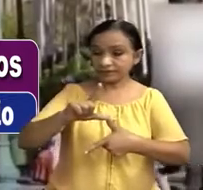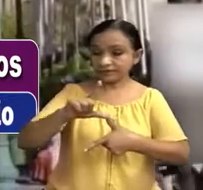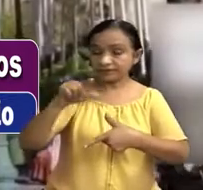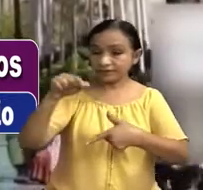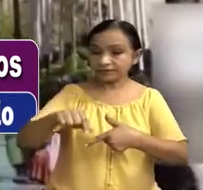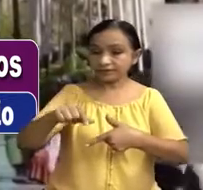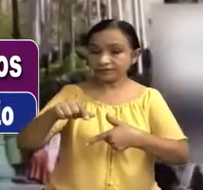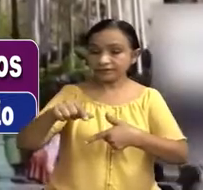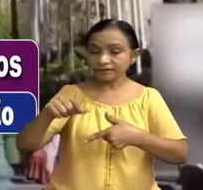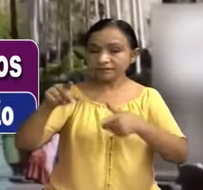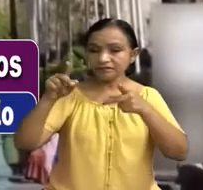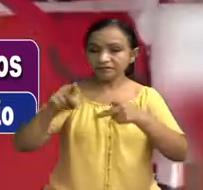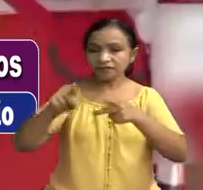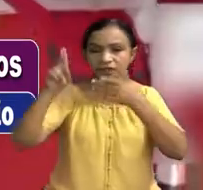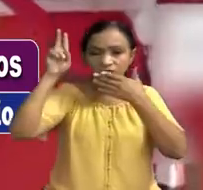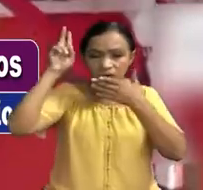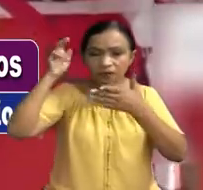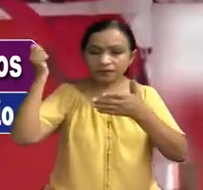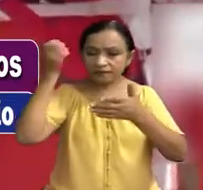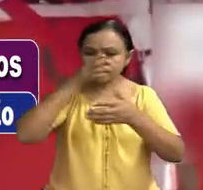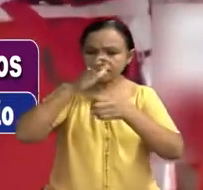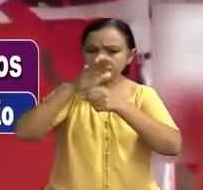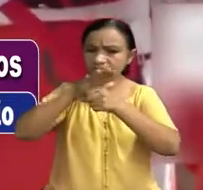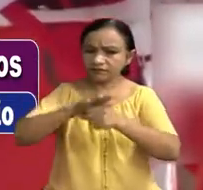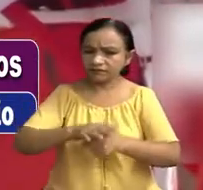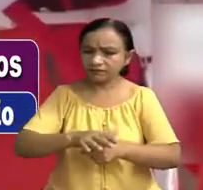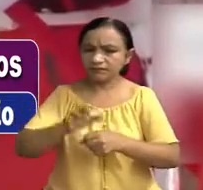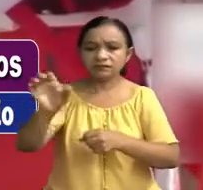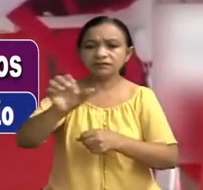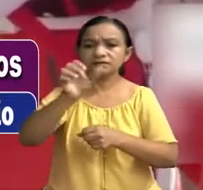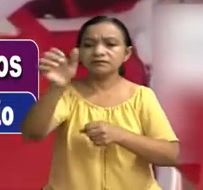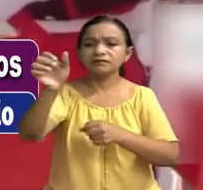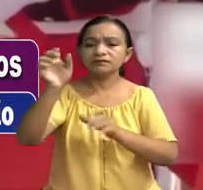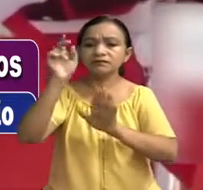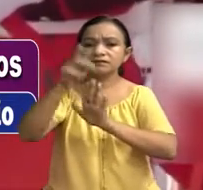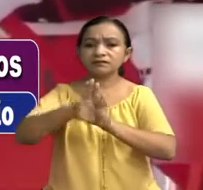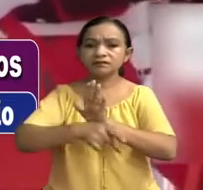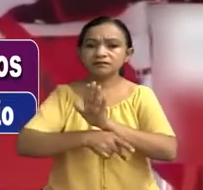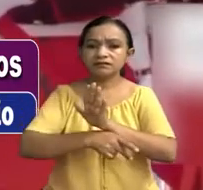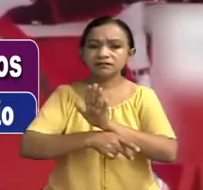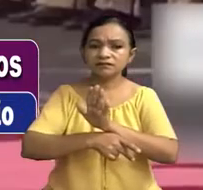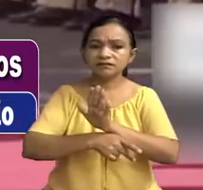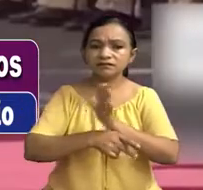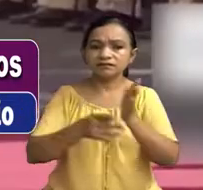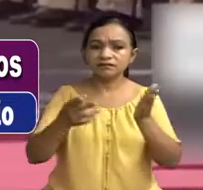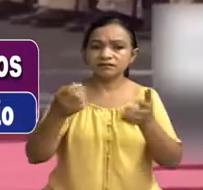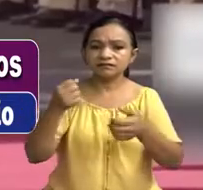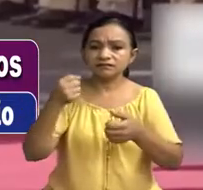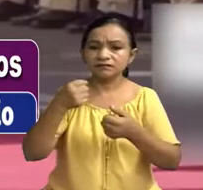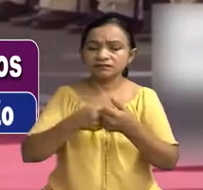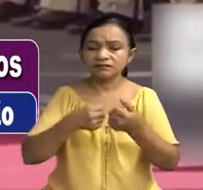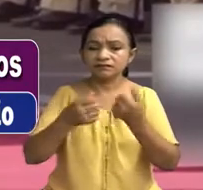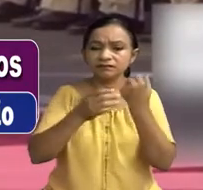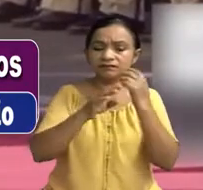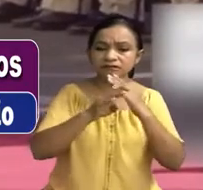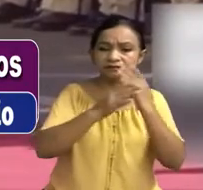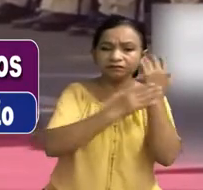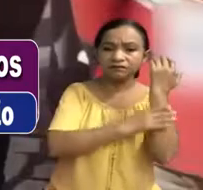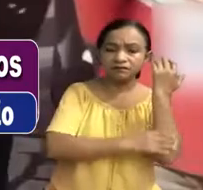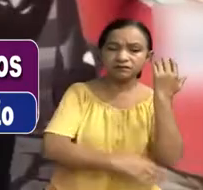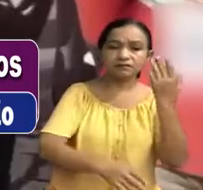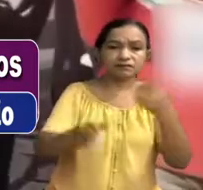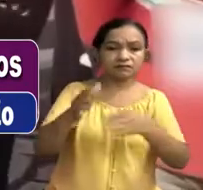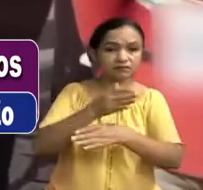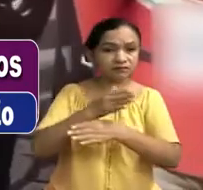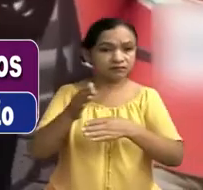de emancipación, no estamos refiriéndonos como en otras regiones del mundo en el que hablan de emancipación en la lucha contra la pobreza, contra las desigualdades, sino